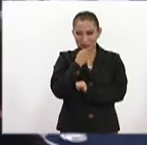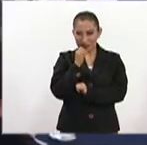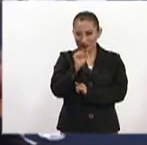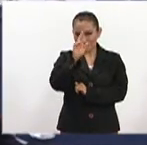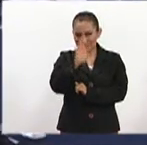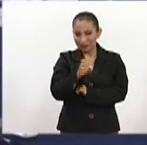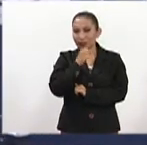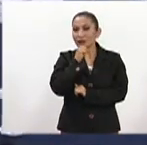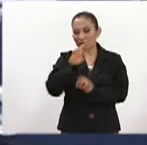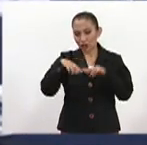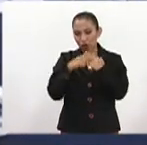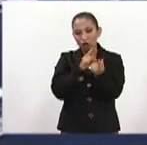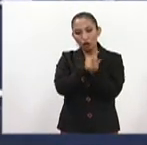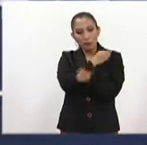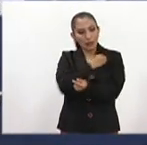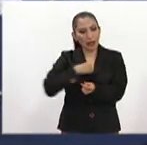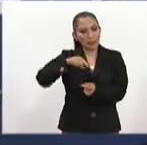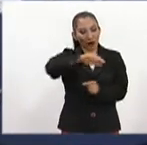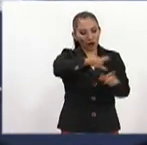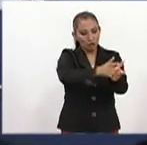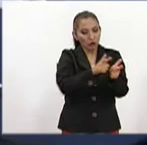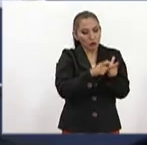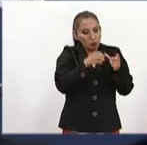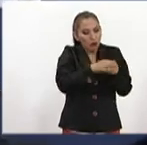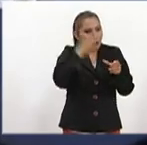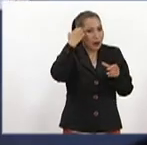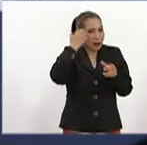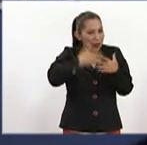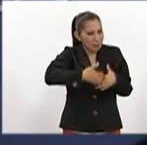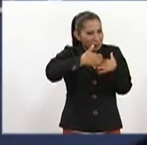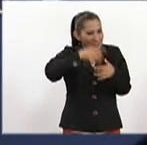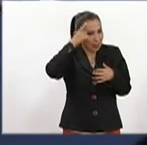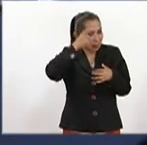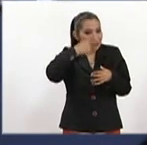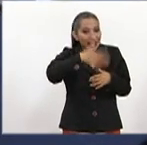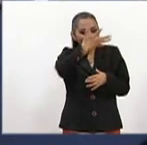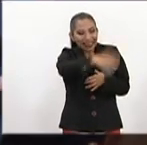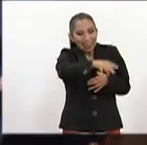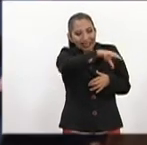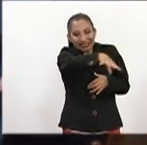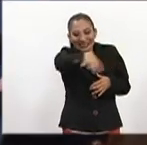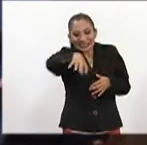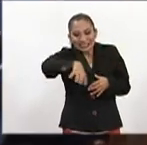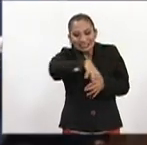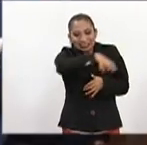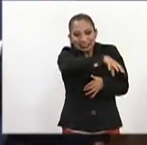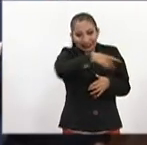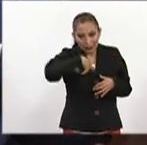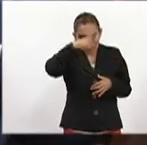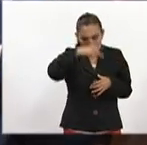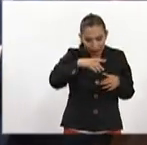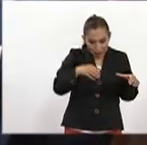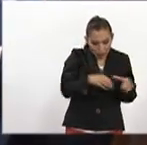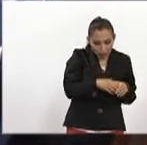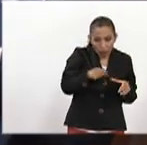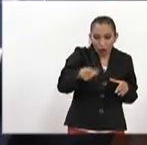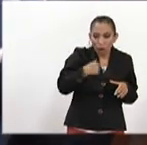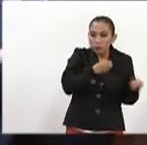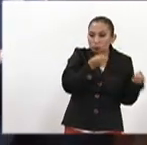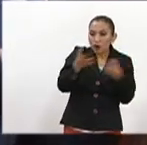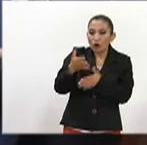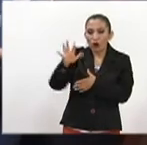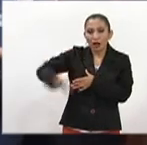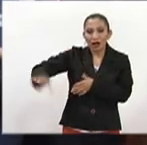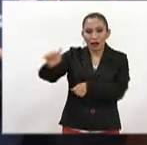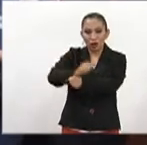Videgaray también se reunió con integrantes de una misión empresarial de 10 pequeñas y medianas empresas mexicanas proveedoras del